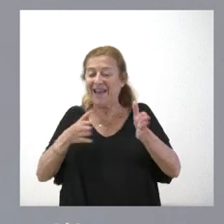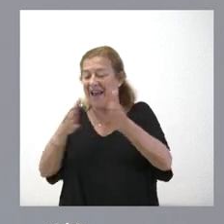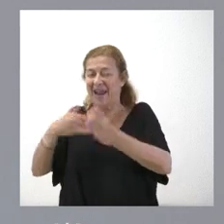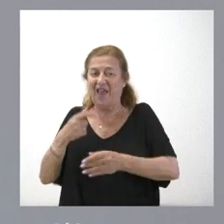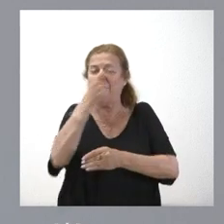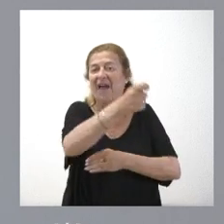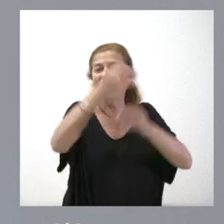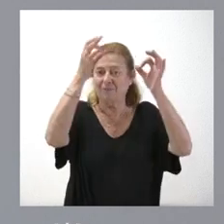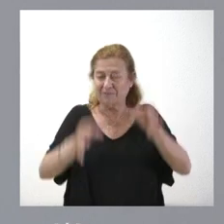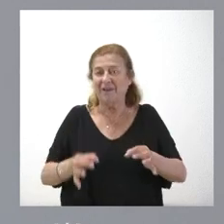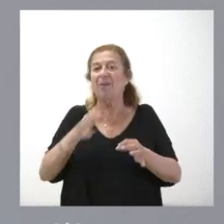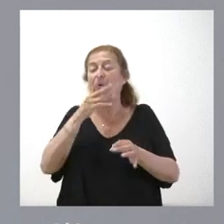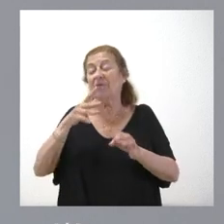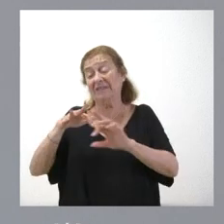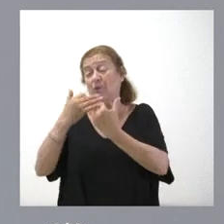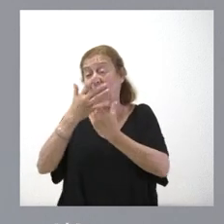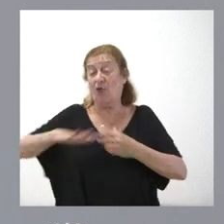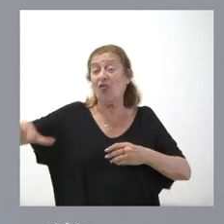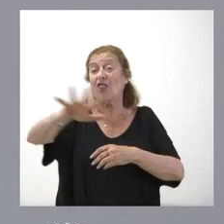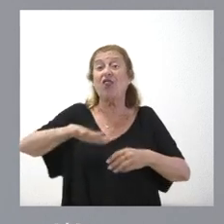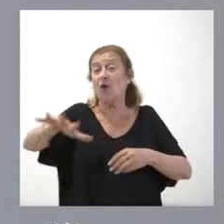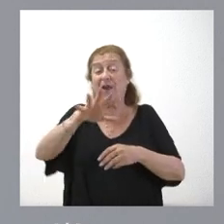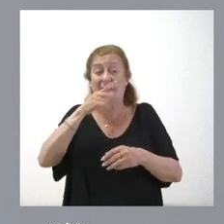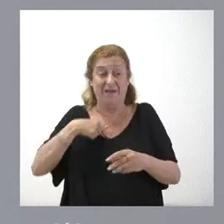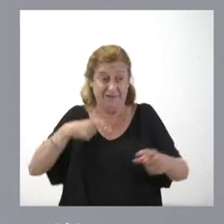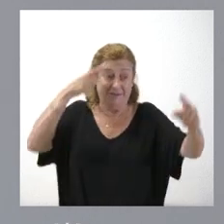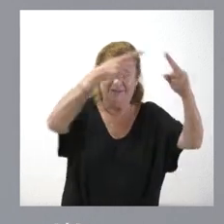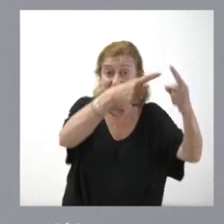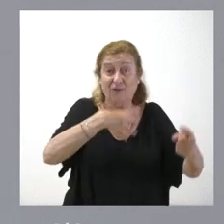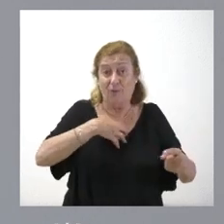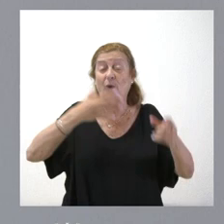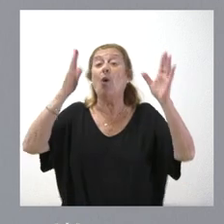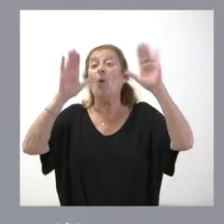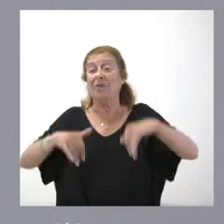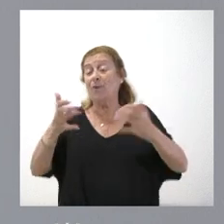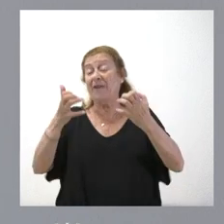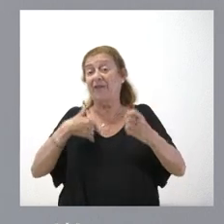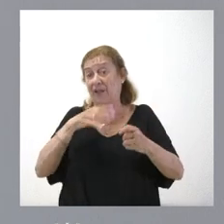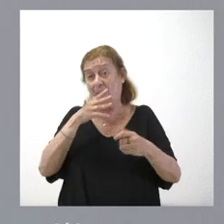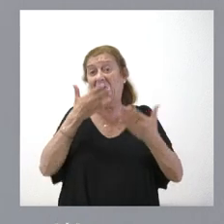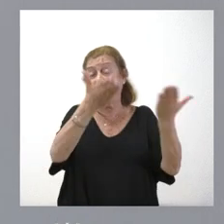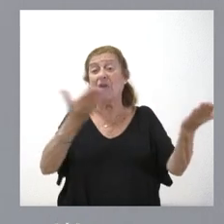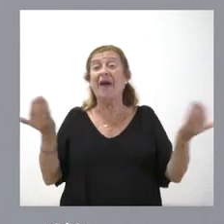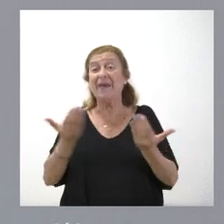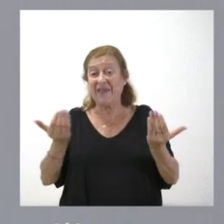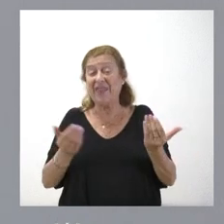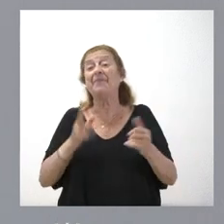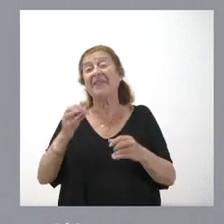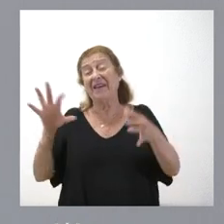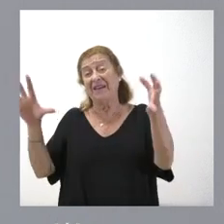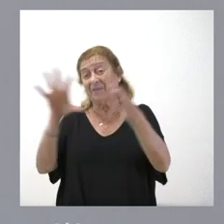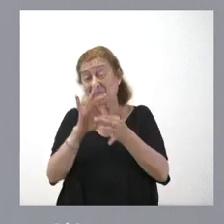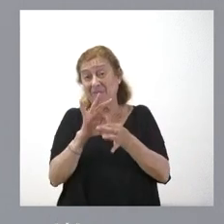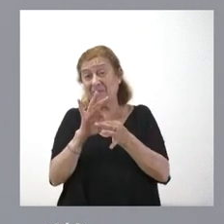el contexto determinado de la zona de esta ayuda para llegar a donde queremos que llegue que es al beneficiario definitivo de la ayuda de emergencia en lo que tiene que ver con